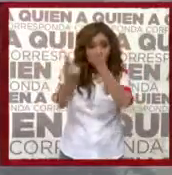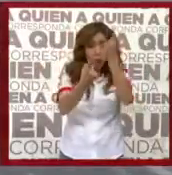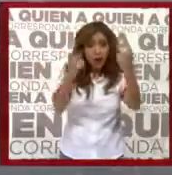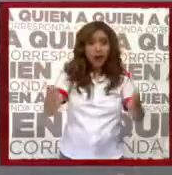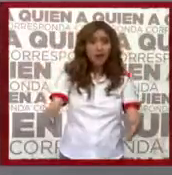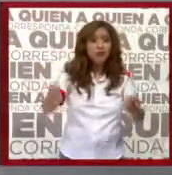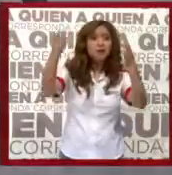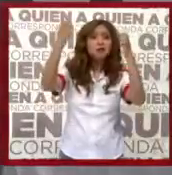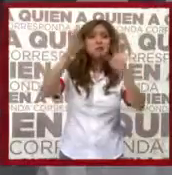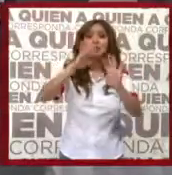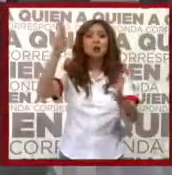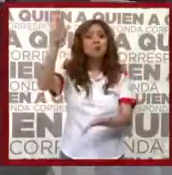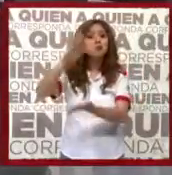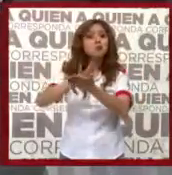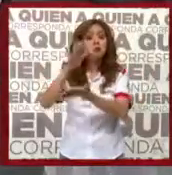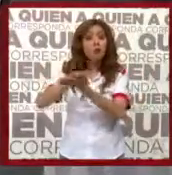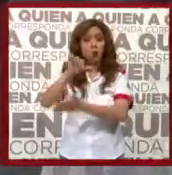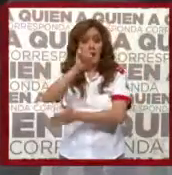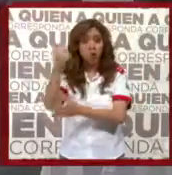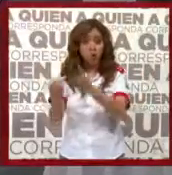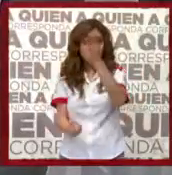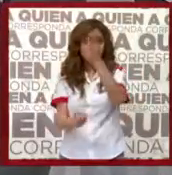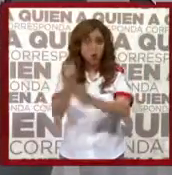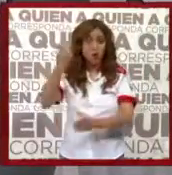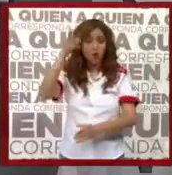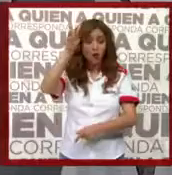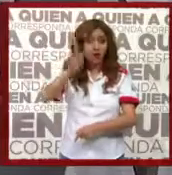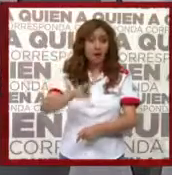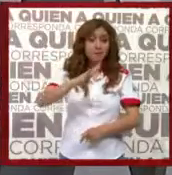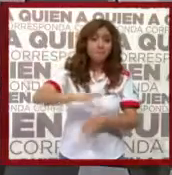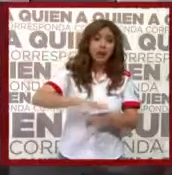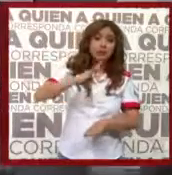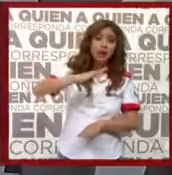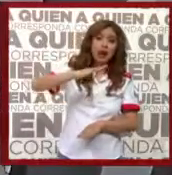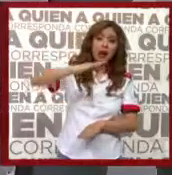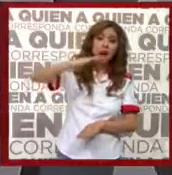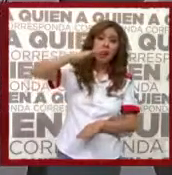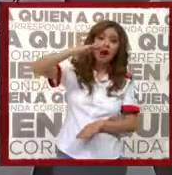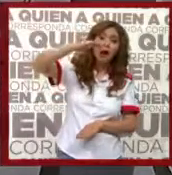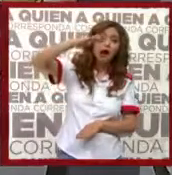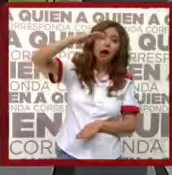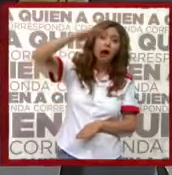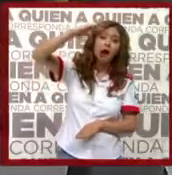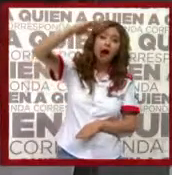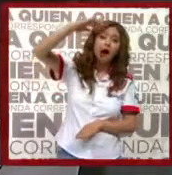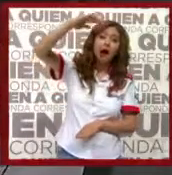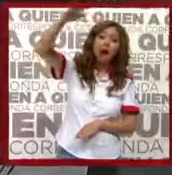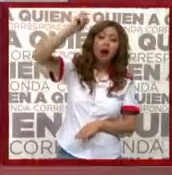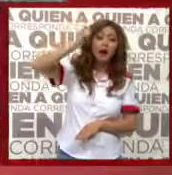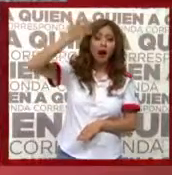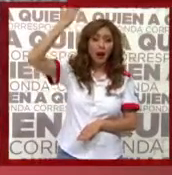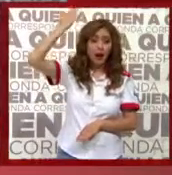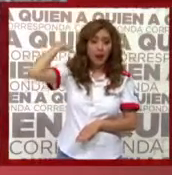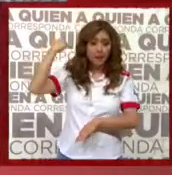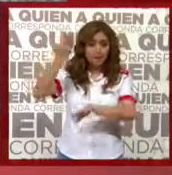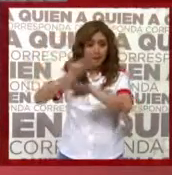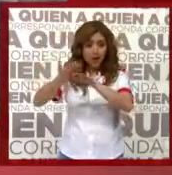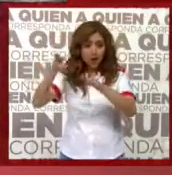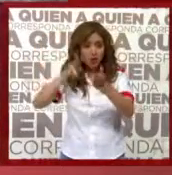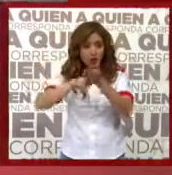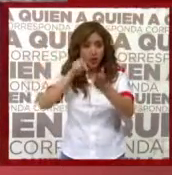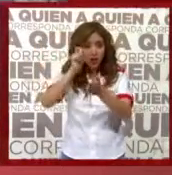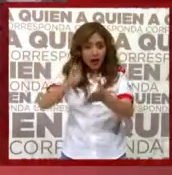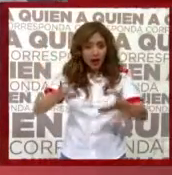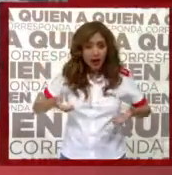ya no existen, aunque hay otros, de alturas muy considerables, que se levantan en la zona. La imagen en blanco y negro muestra que sobre la